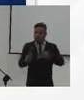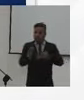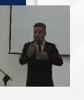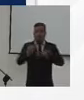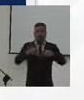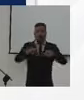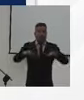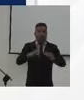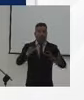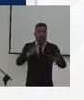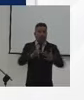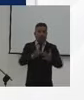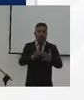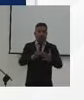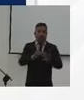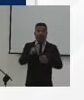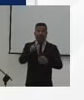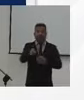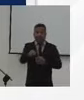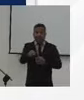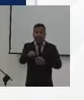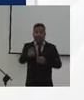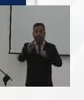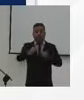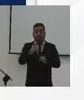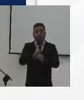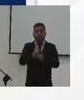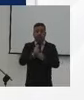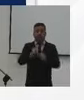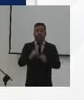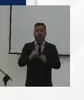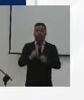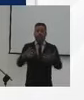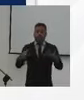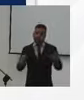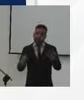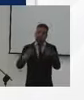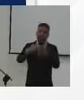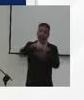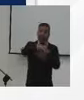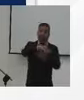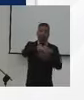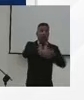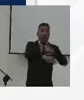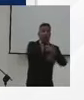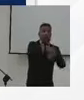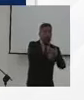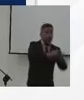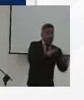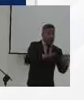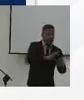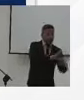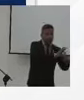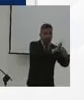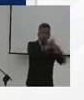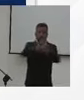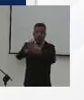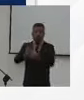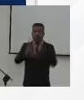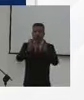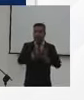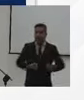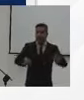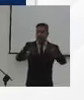esas actividades. Y sobre esa base, trabajar interdisciplinariamente con los otros ministerios se